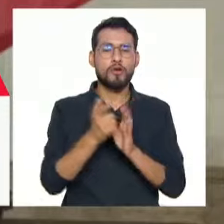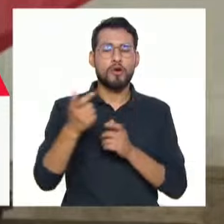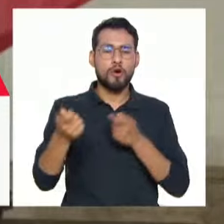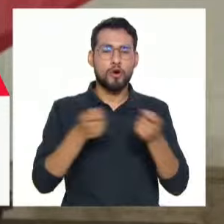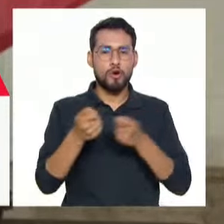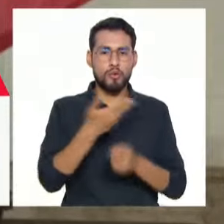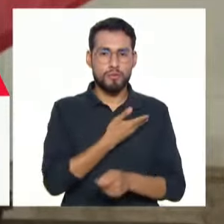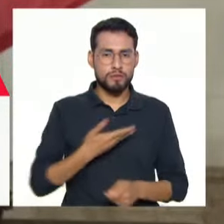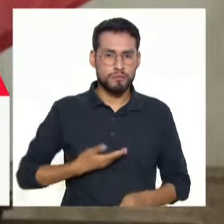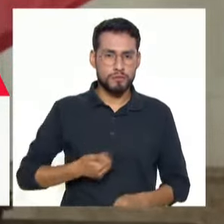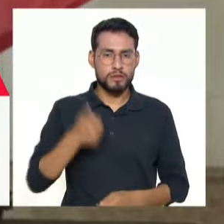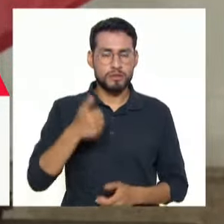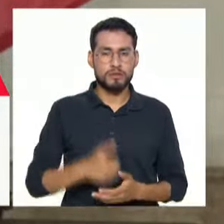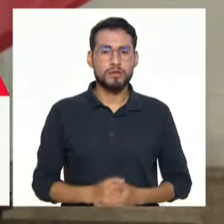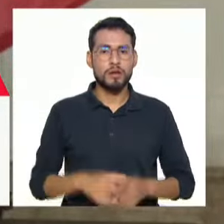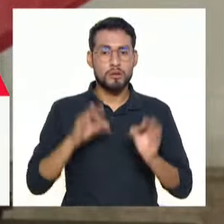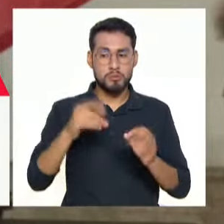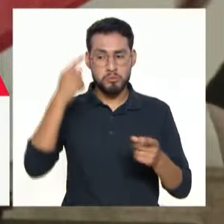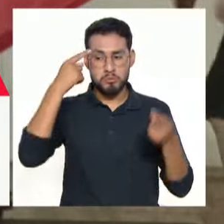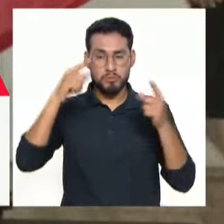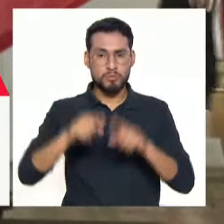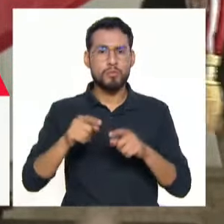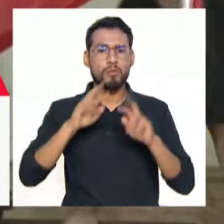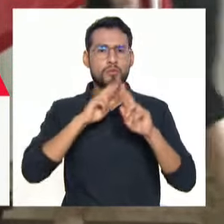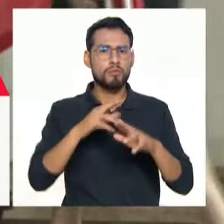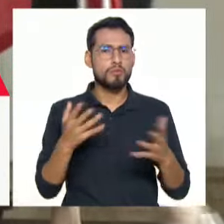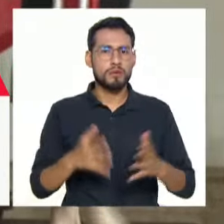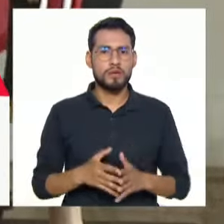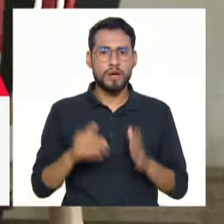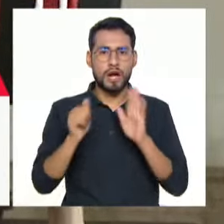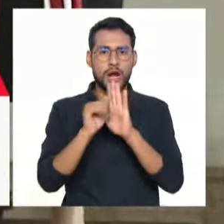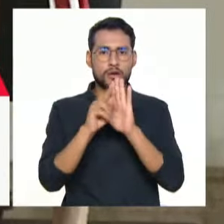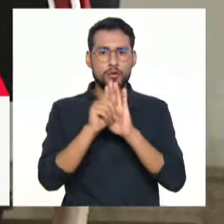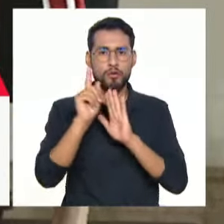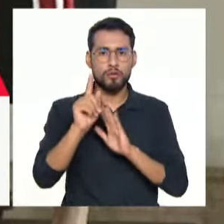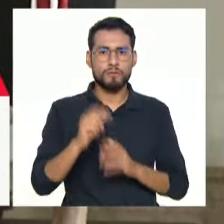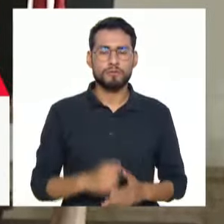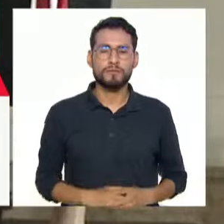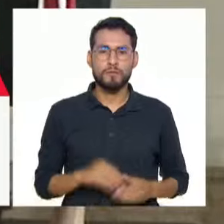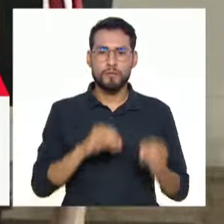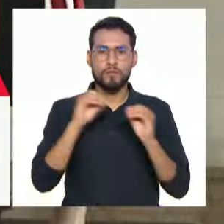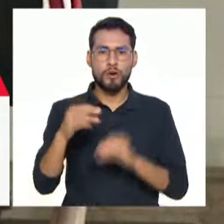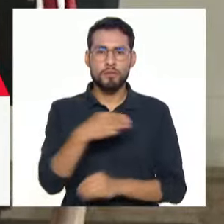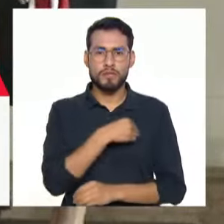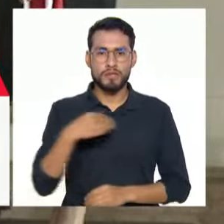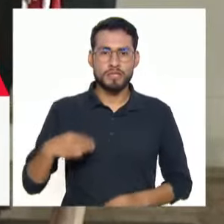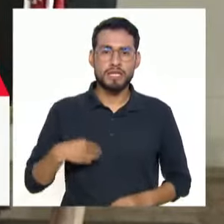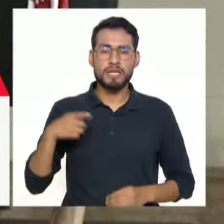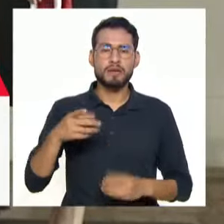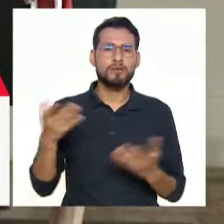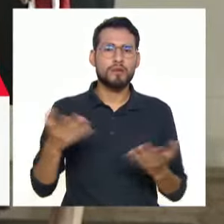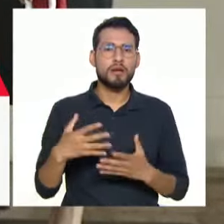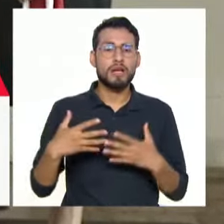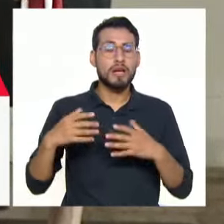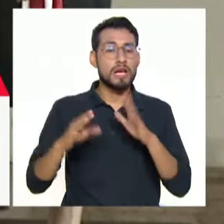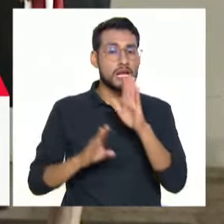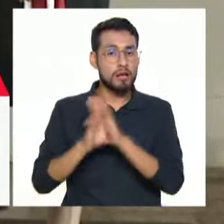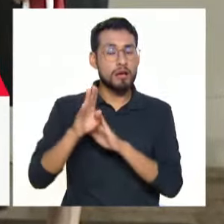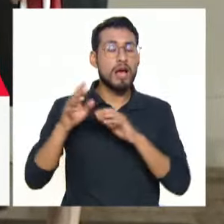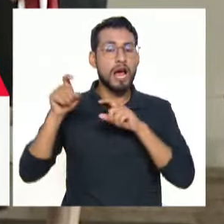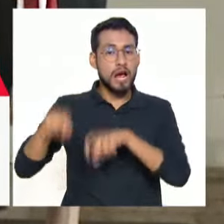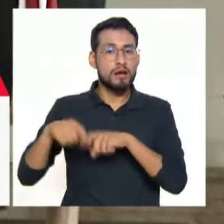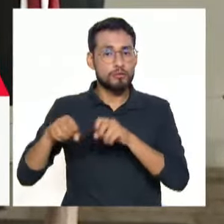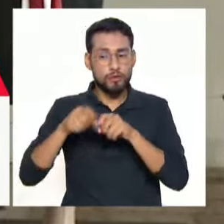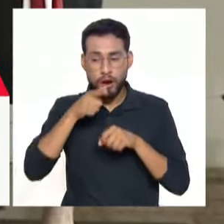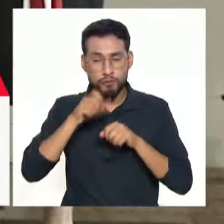Poder Ejecutivo, y, estando al acordado, se resuelve. Artículo 1. Nombrar ministra de Estado en el Despacho de Desarrollo Agrario